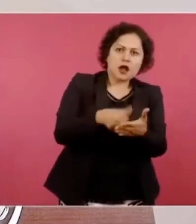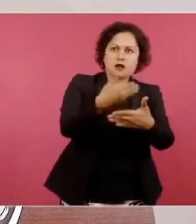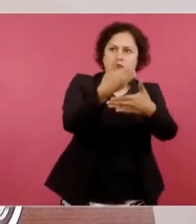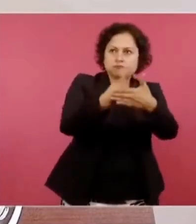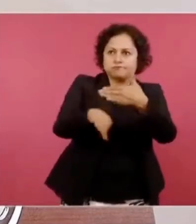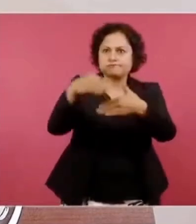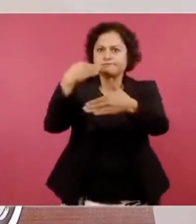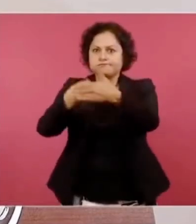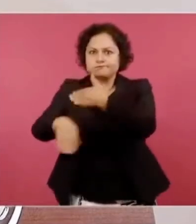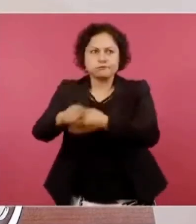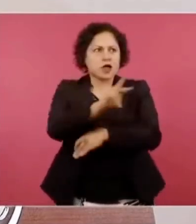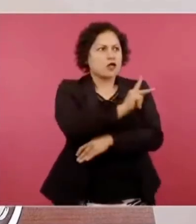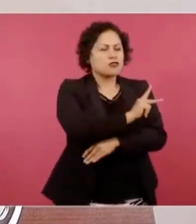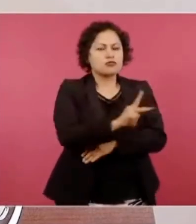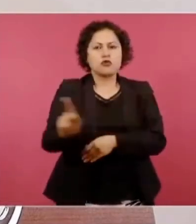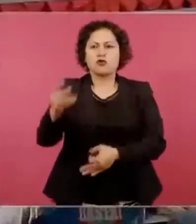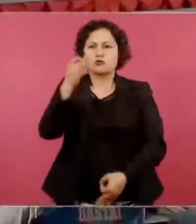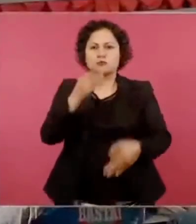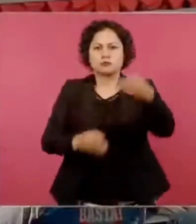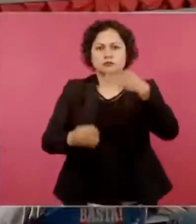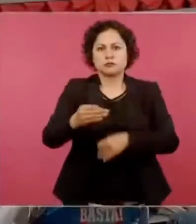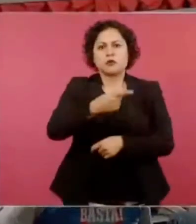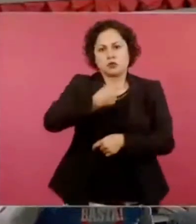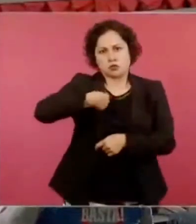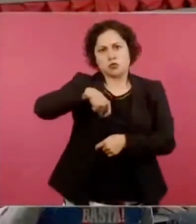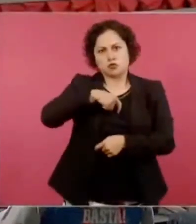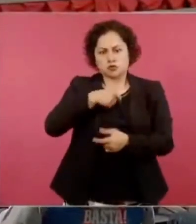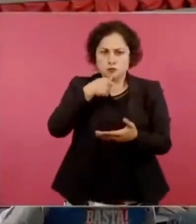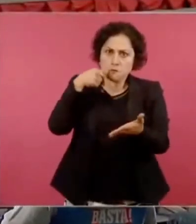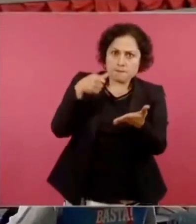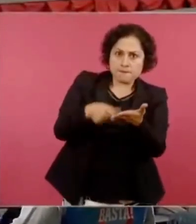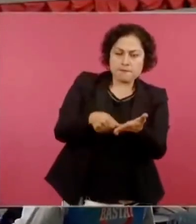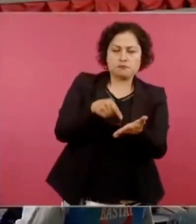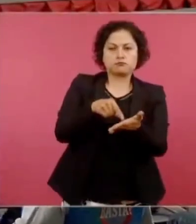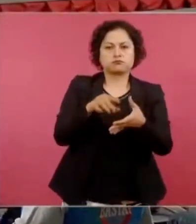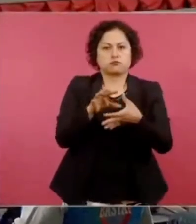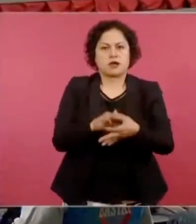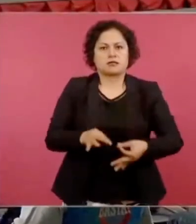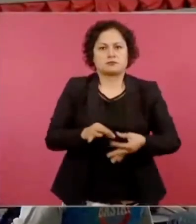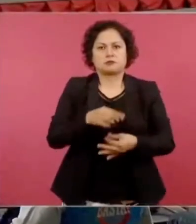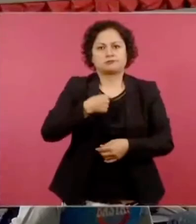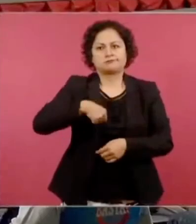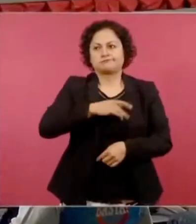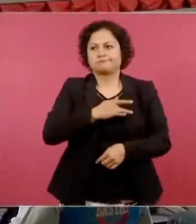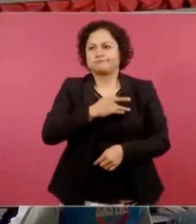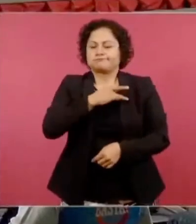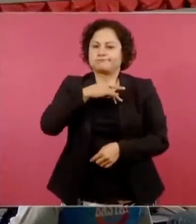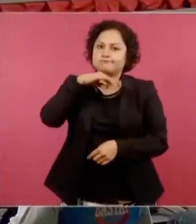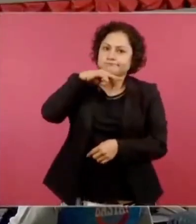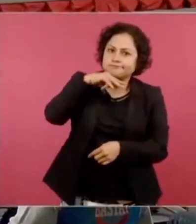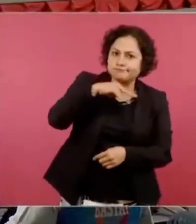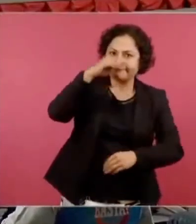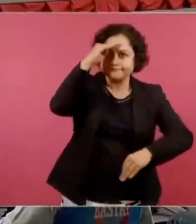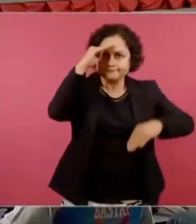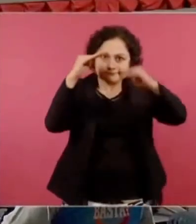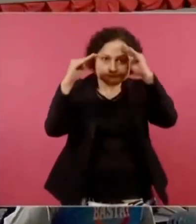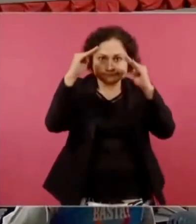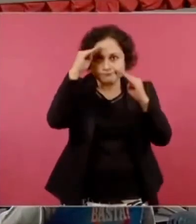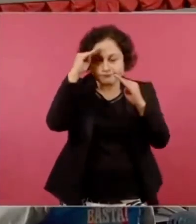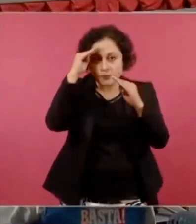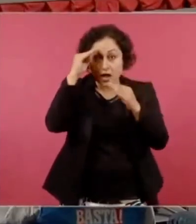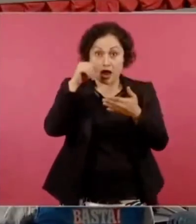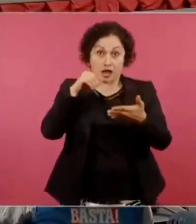ministros, para plantearles cuáles son nuestras preocupaciones. Y de entrada señalamos que esta